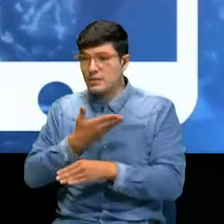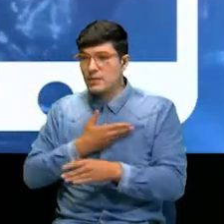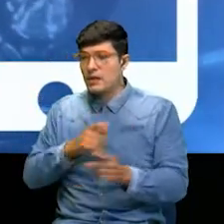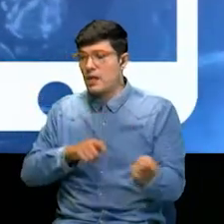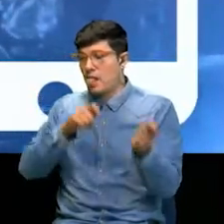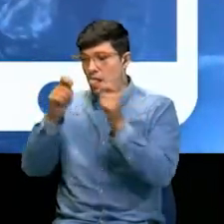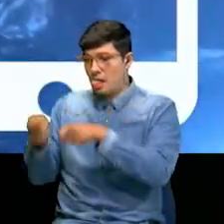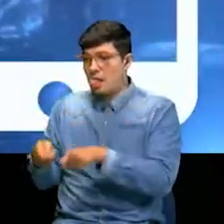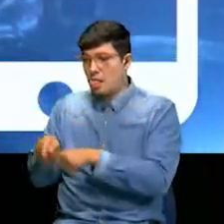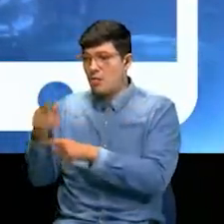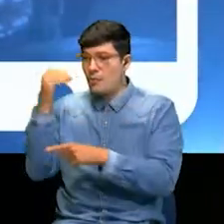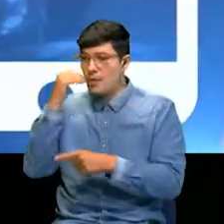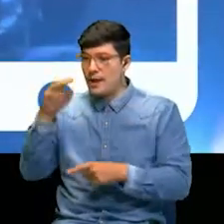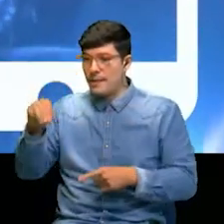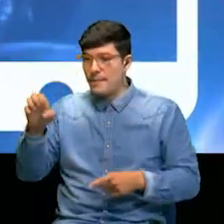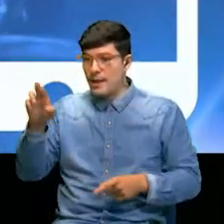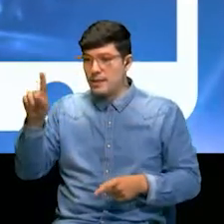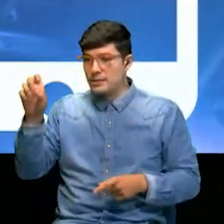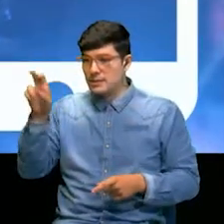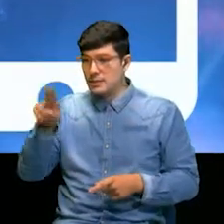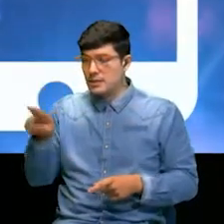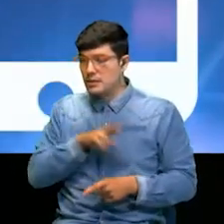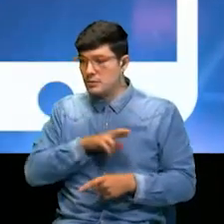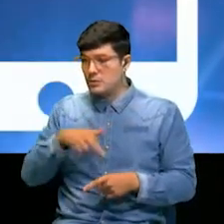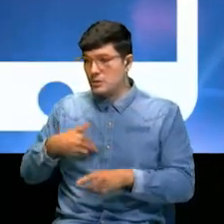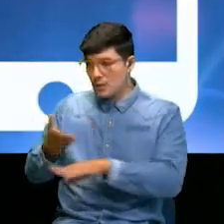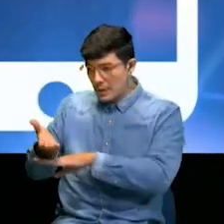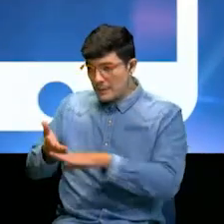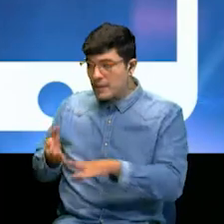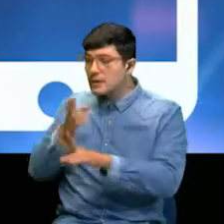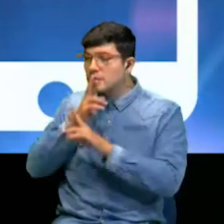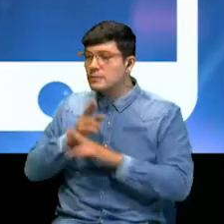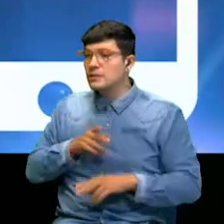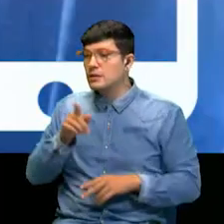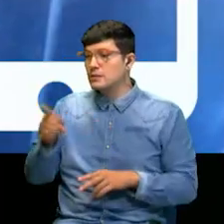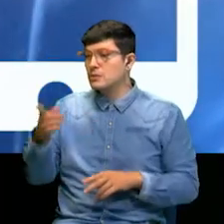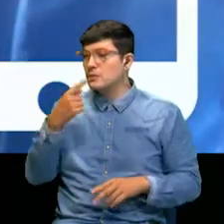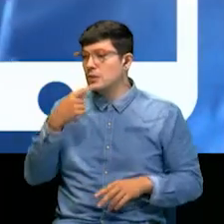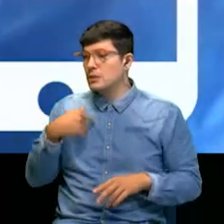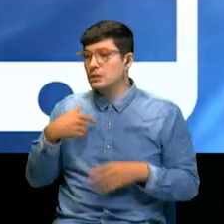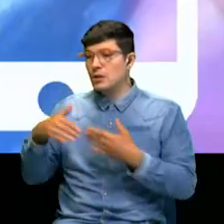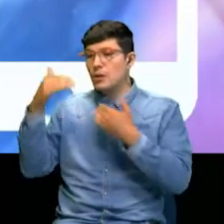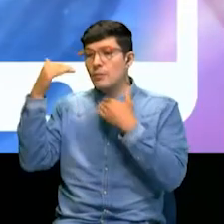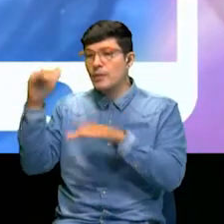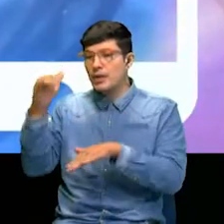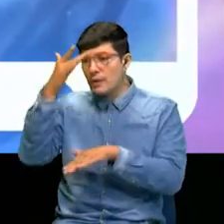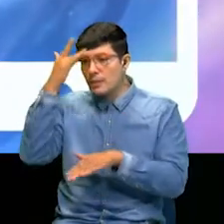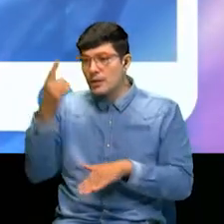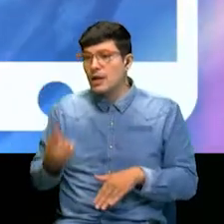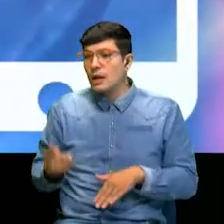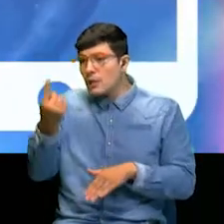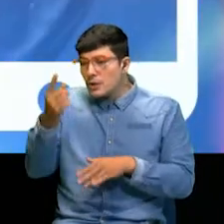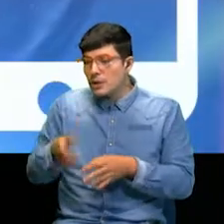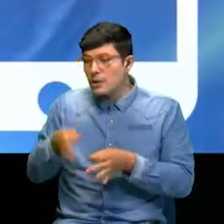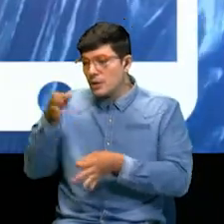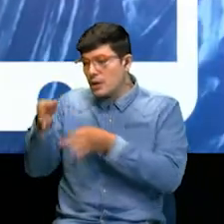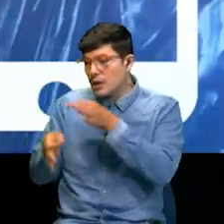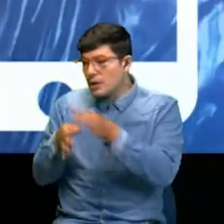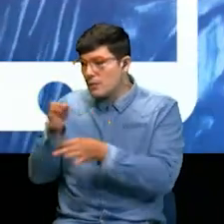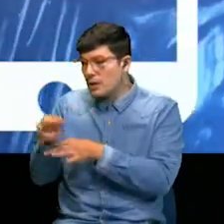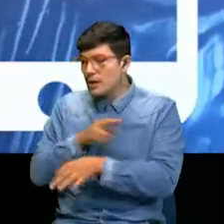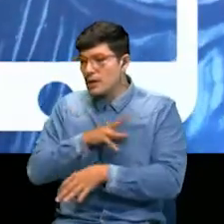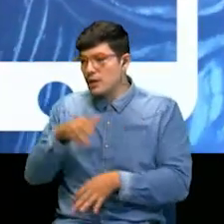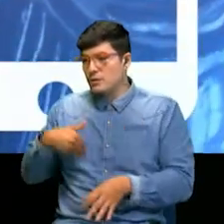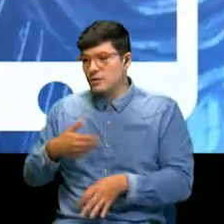ser de Mercedes. Y al enterarnos, le reclamamos y su respuesta fue que esto era lo mínimo, ya que ella era la única que cuidaba a nuestra